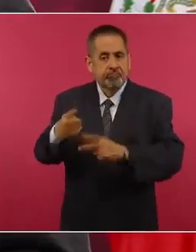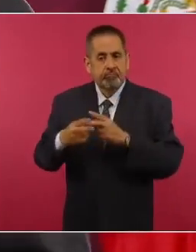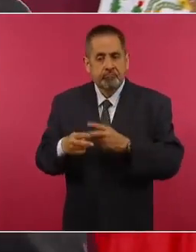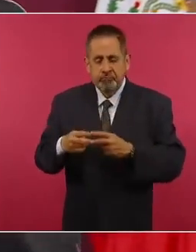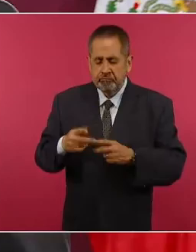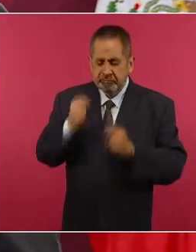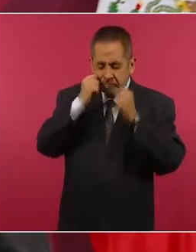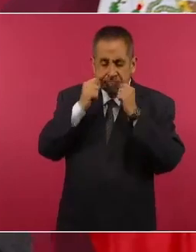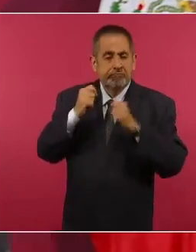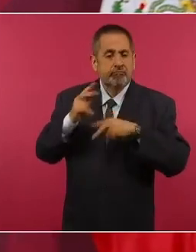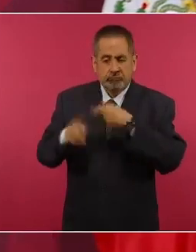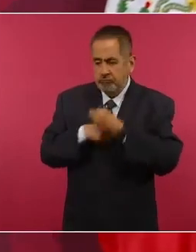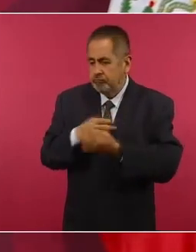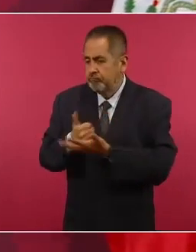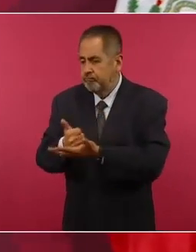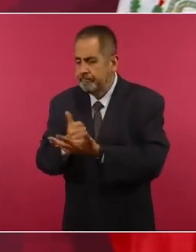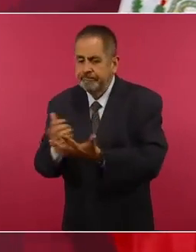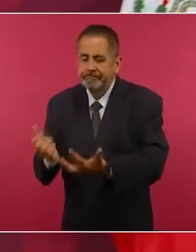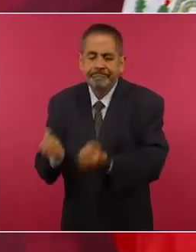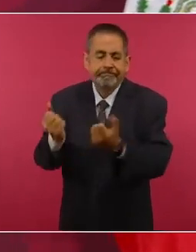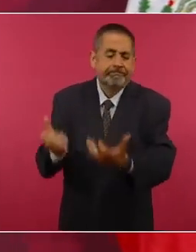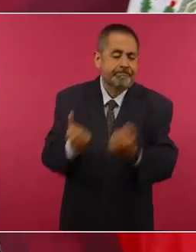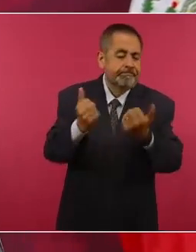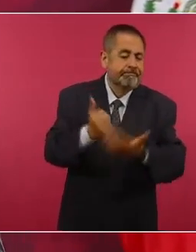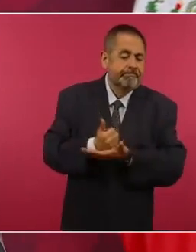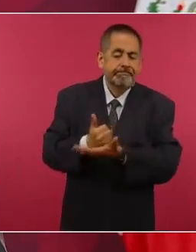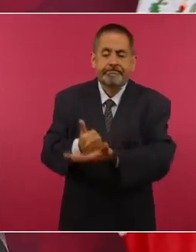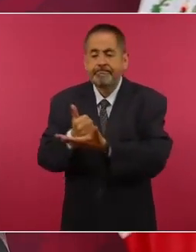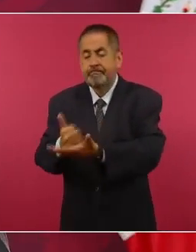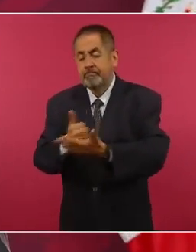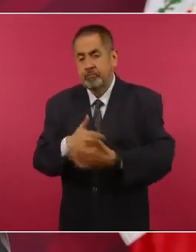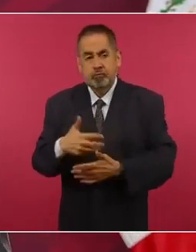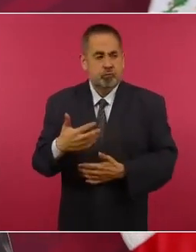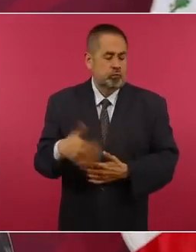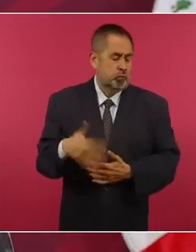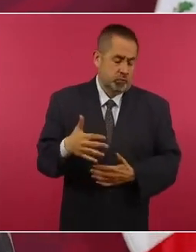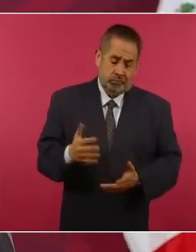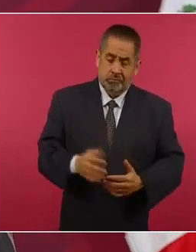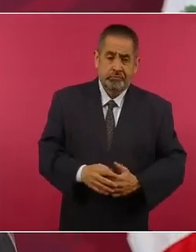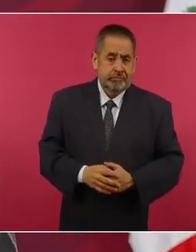arriesgaron su vida por salvar vidas.